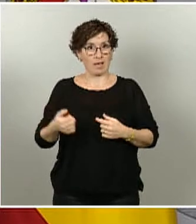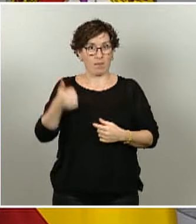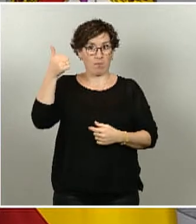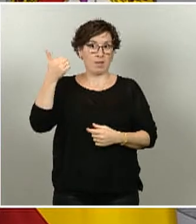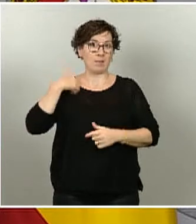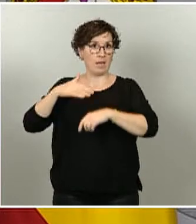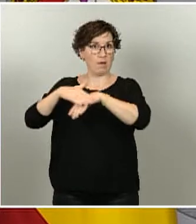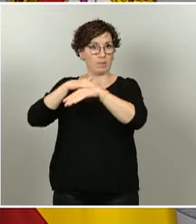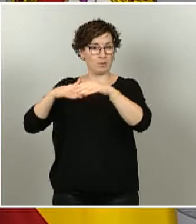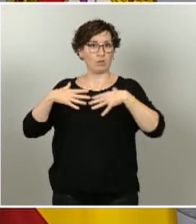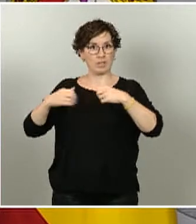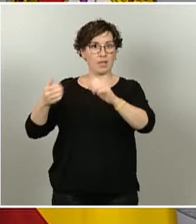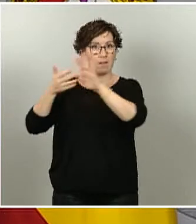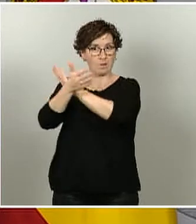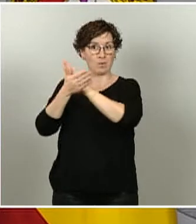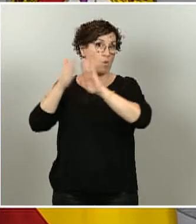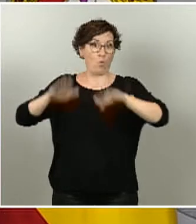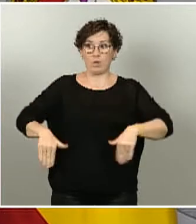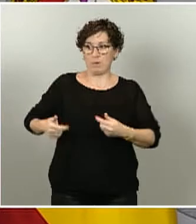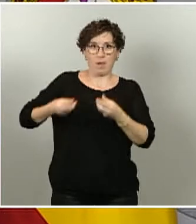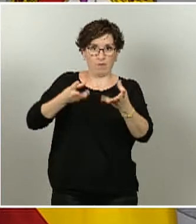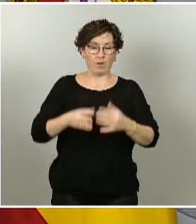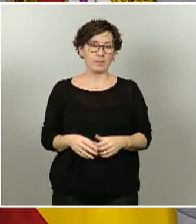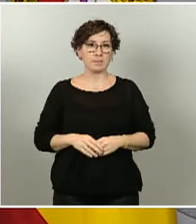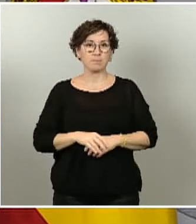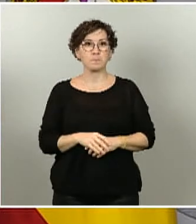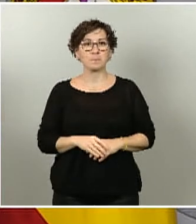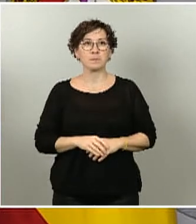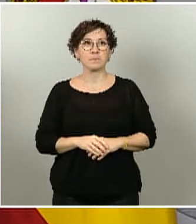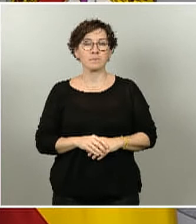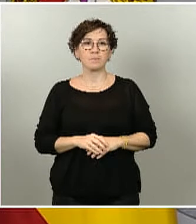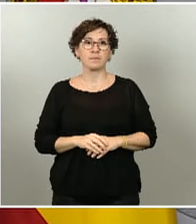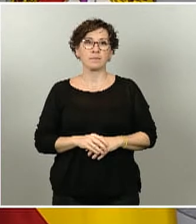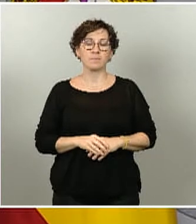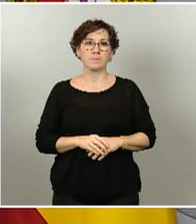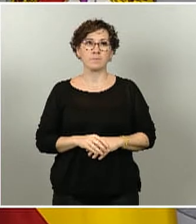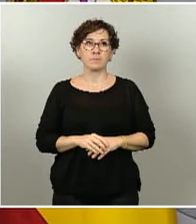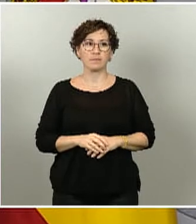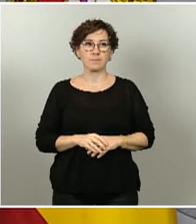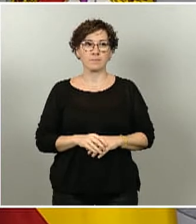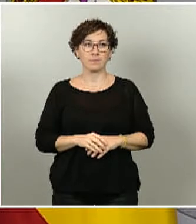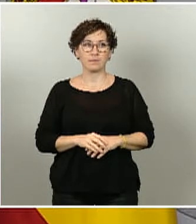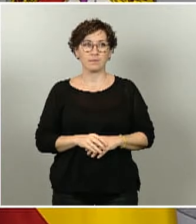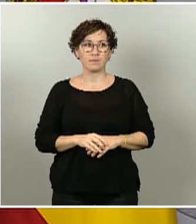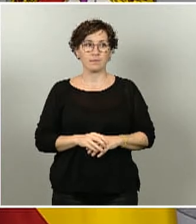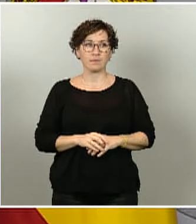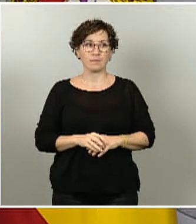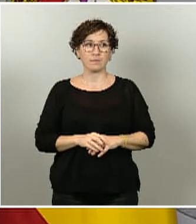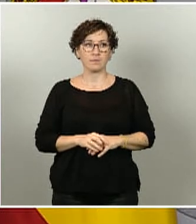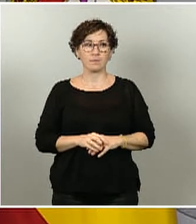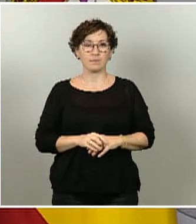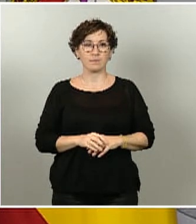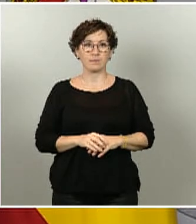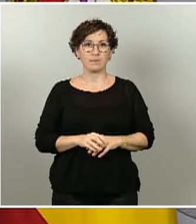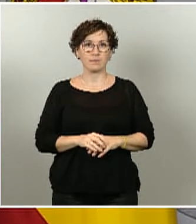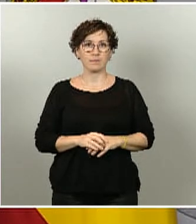últimas cifras conocidas en el día de ayer. Decirle, por otra parte, que cualquier forma